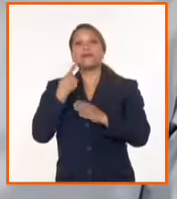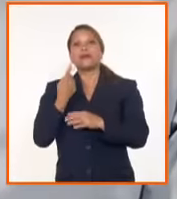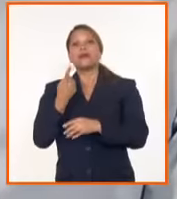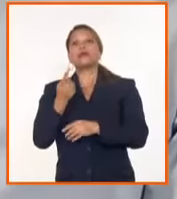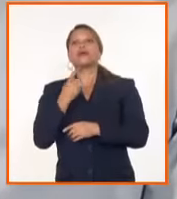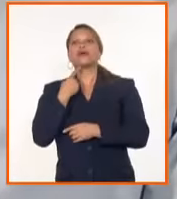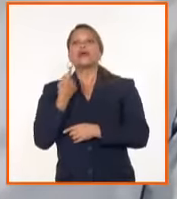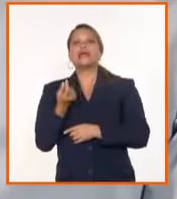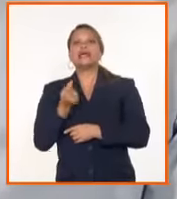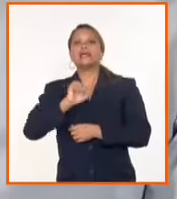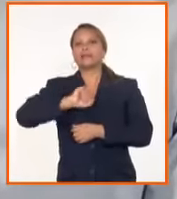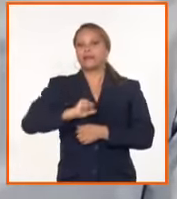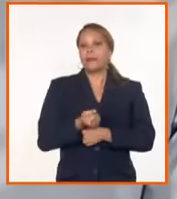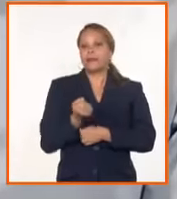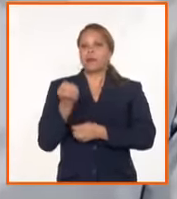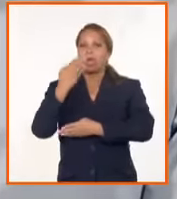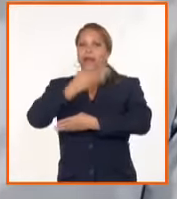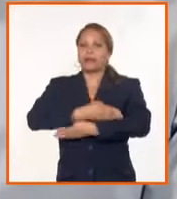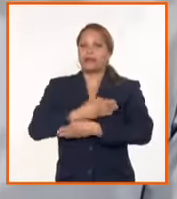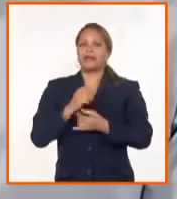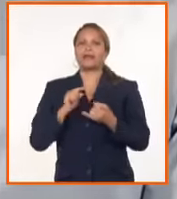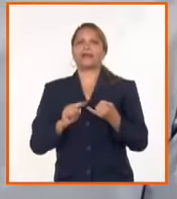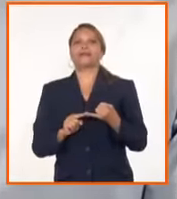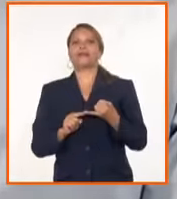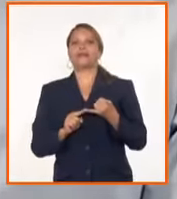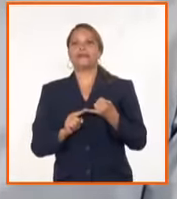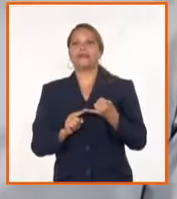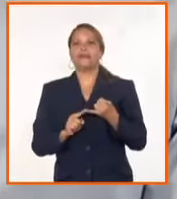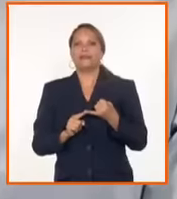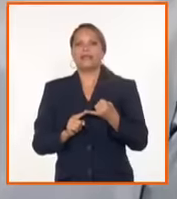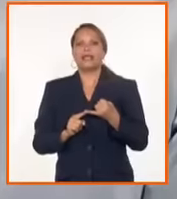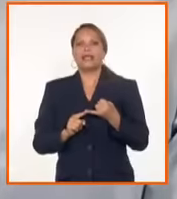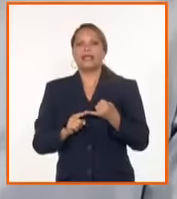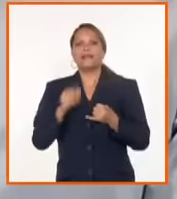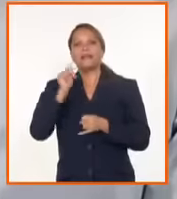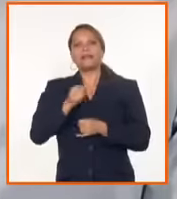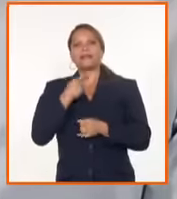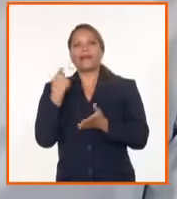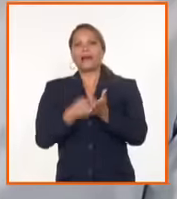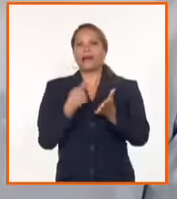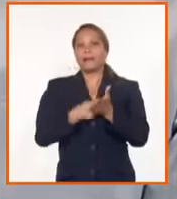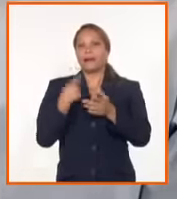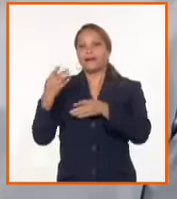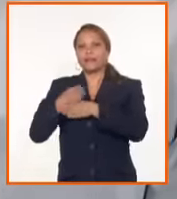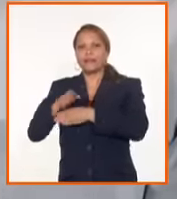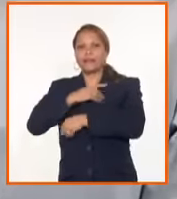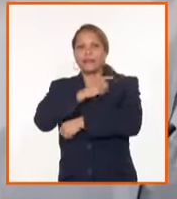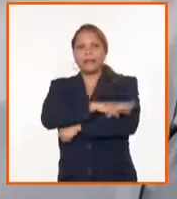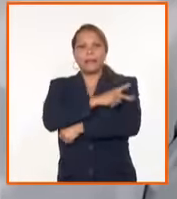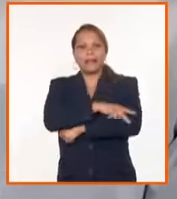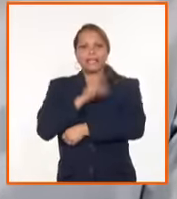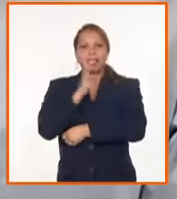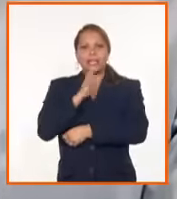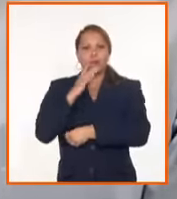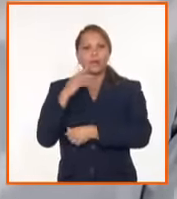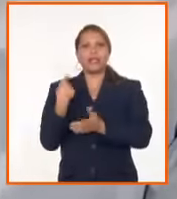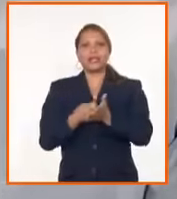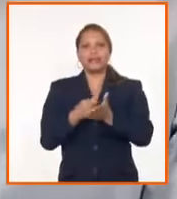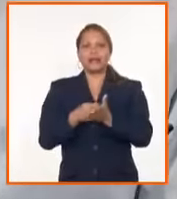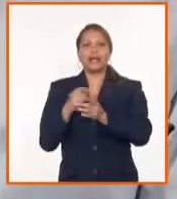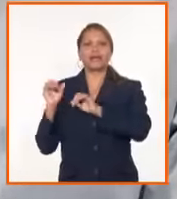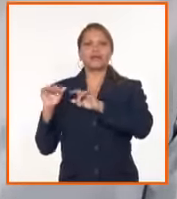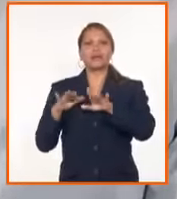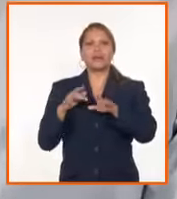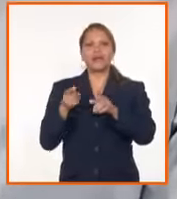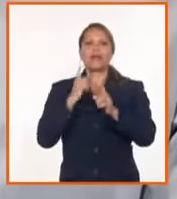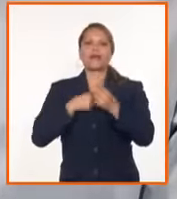en el recrudecimiento del bloqueo, en la enorme campaña de subversión que existe. En estos días han salido a la luz, ustedes